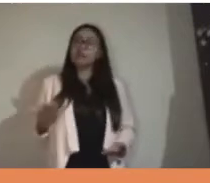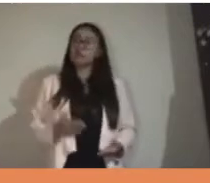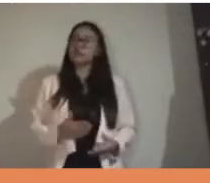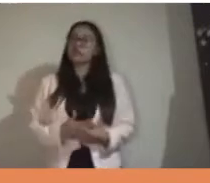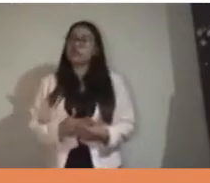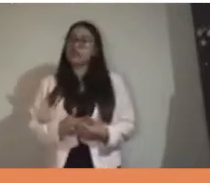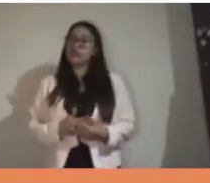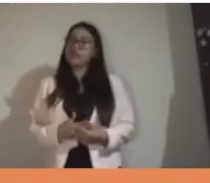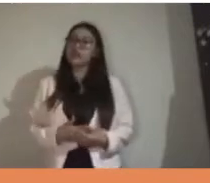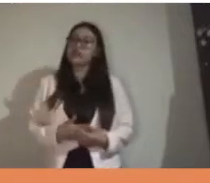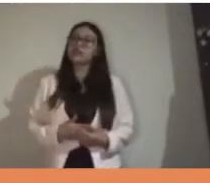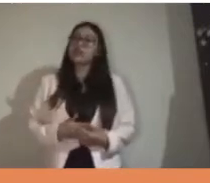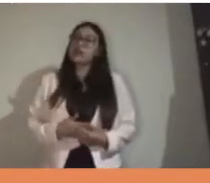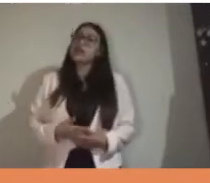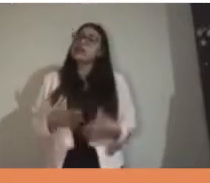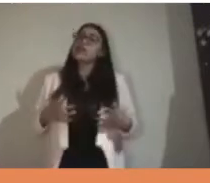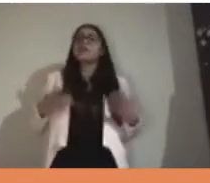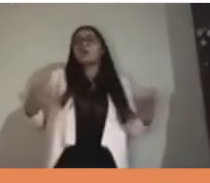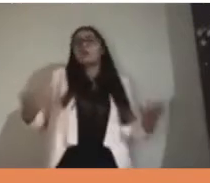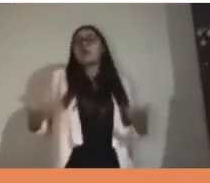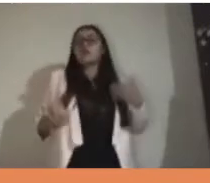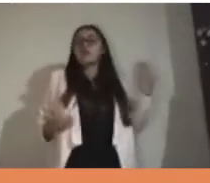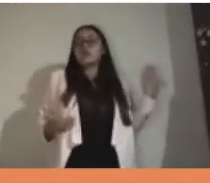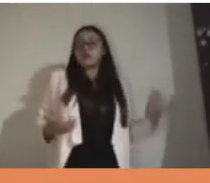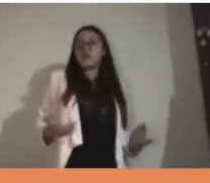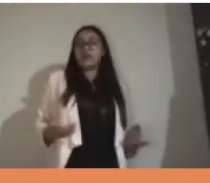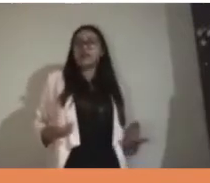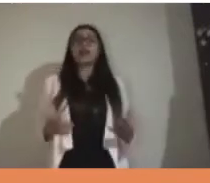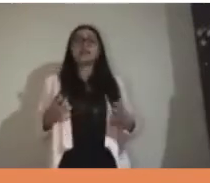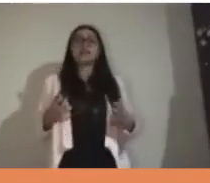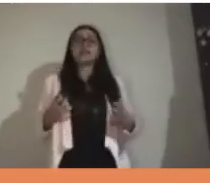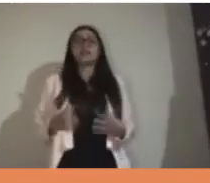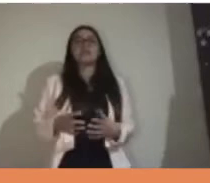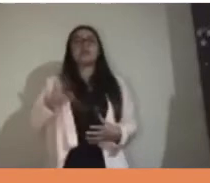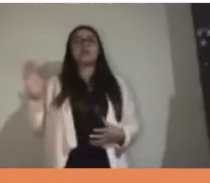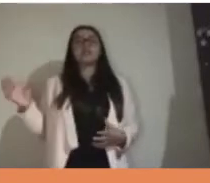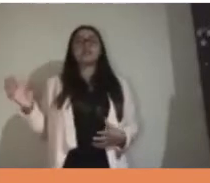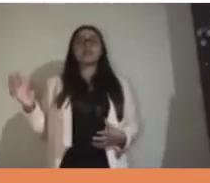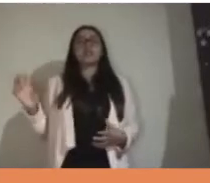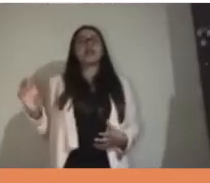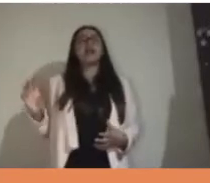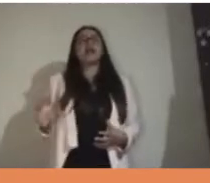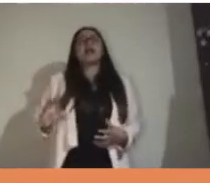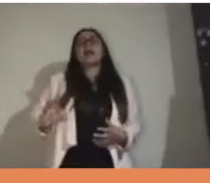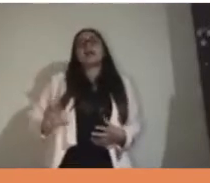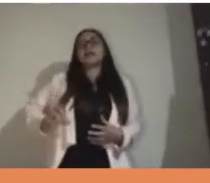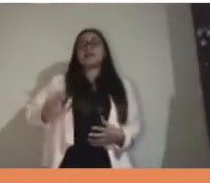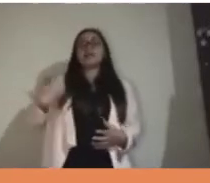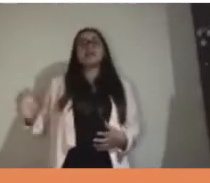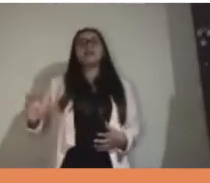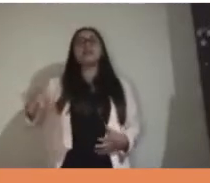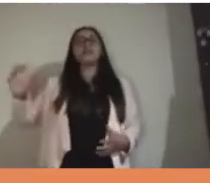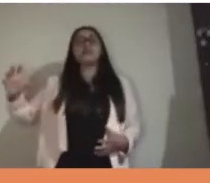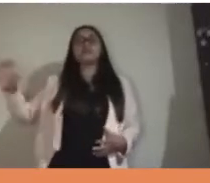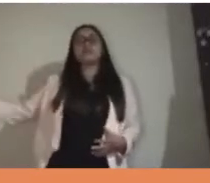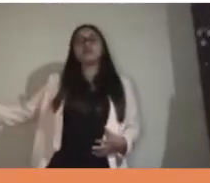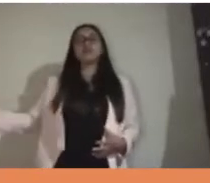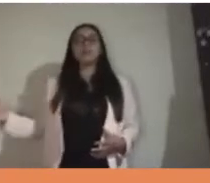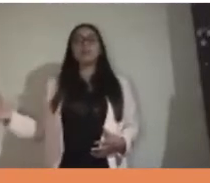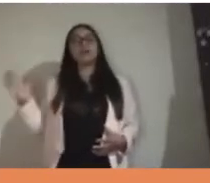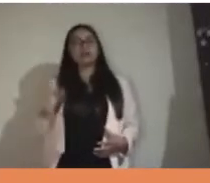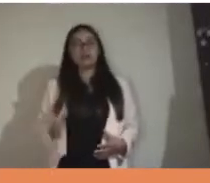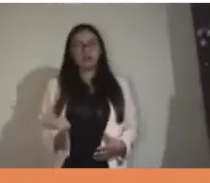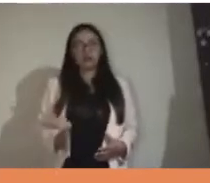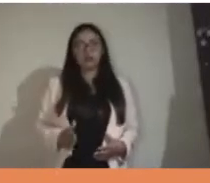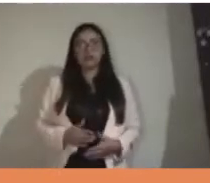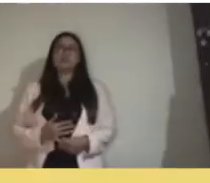papel de esos datos faltantes y proponen, como les mencioné antes, que esa supervivencia sea entre 5 y 10 años